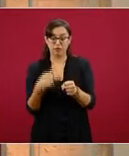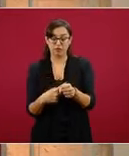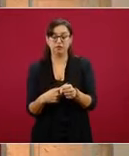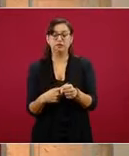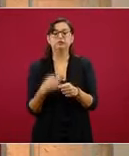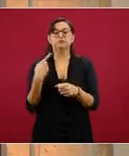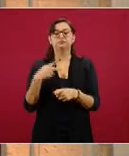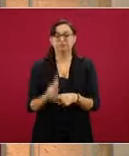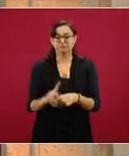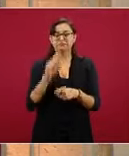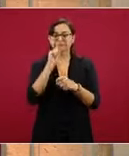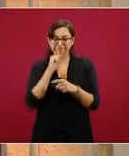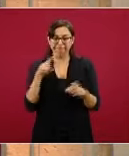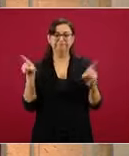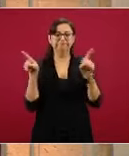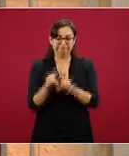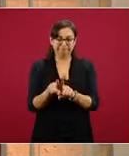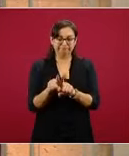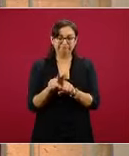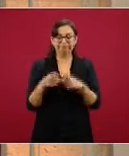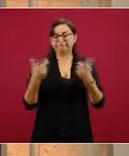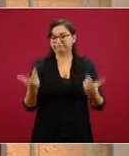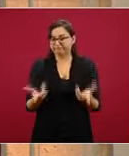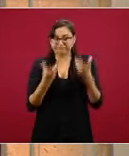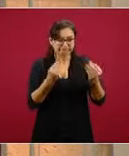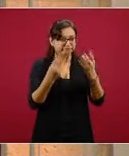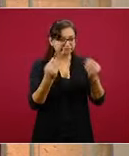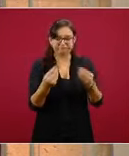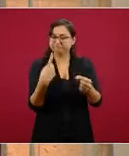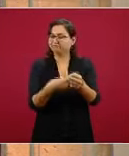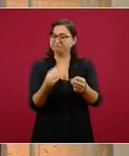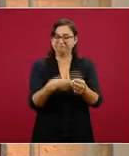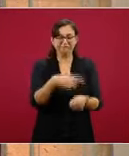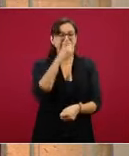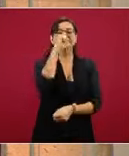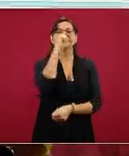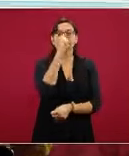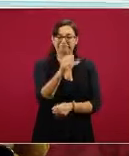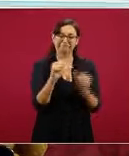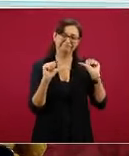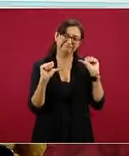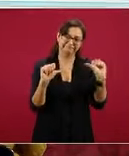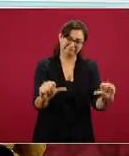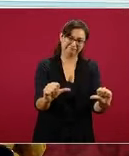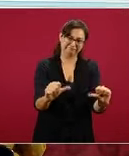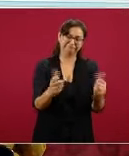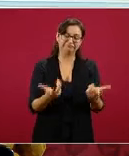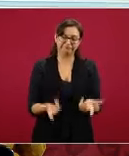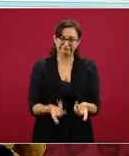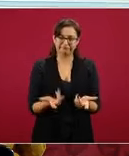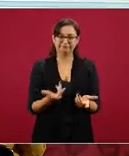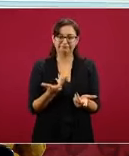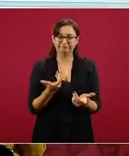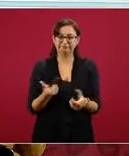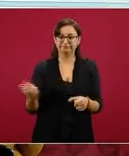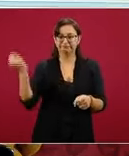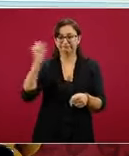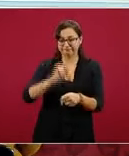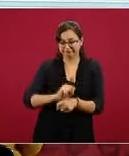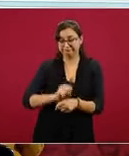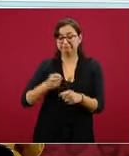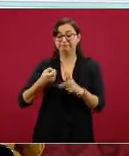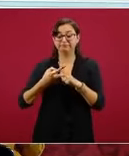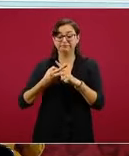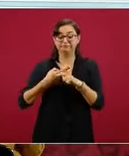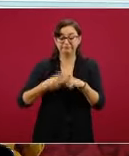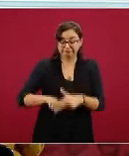tenido, pero también, lógicamente, la semana en que muchos de estos casos se descartaron para COVID-19. La semana 44